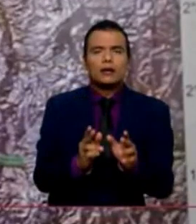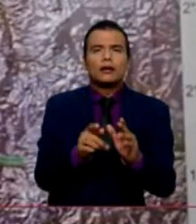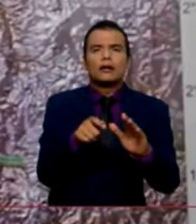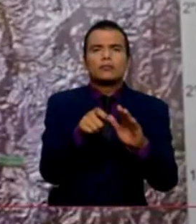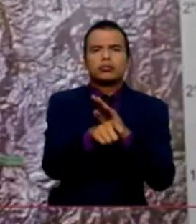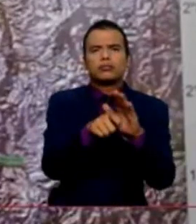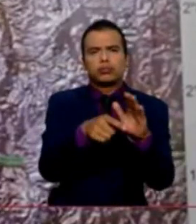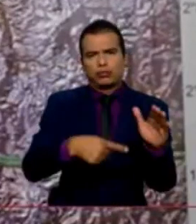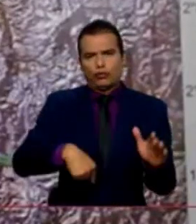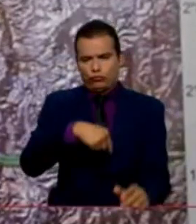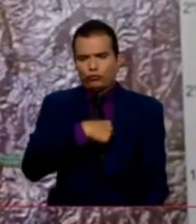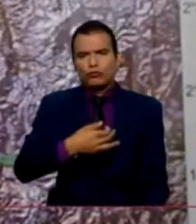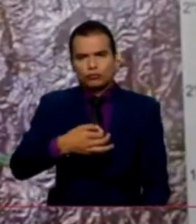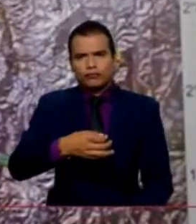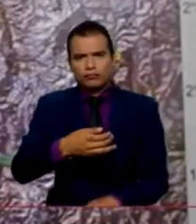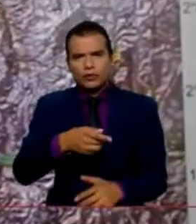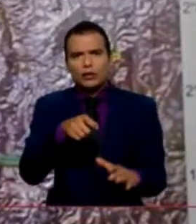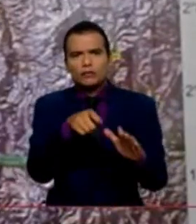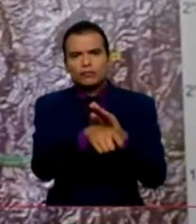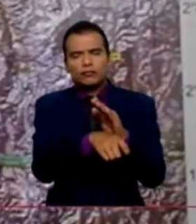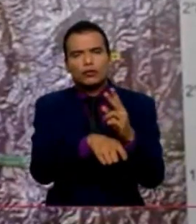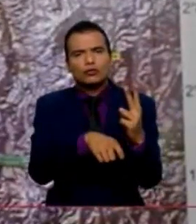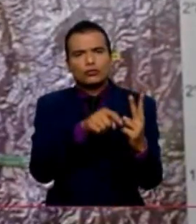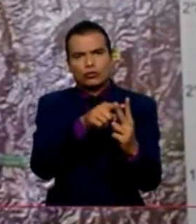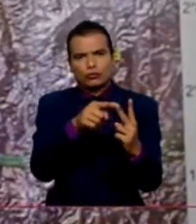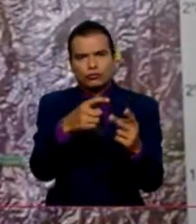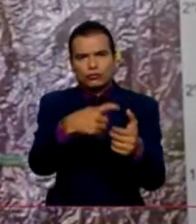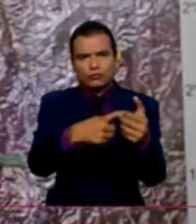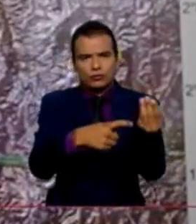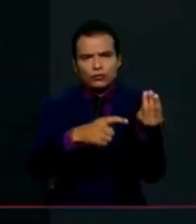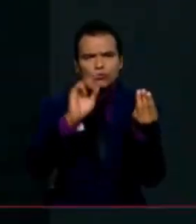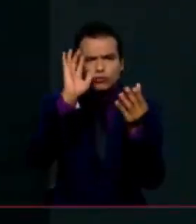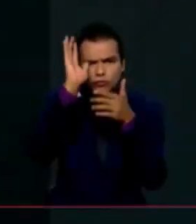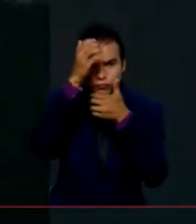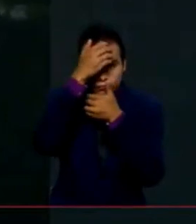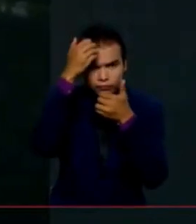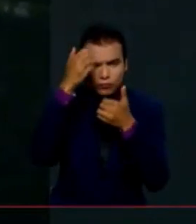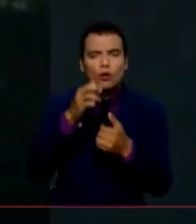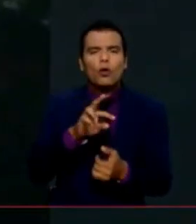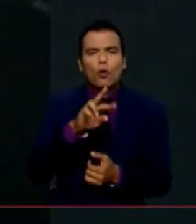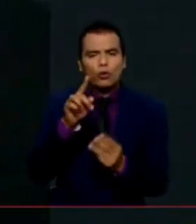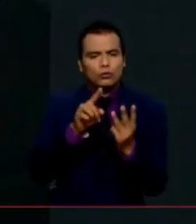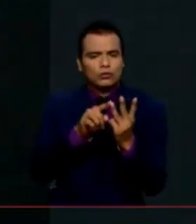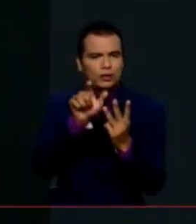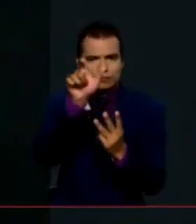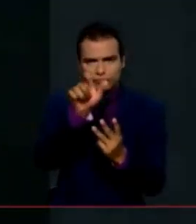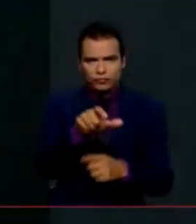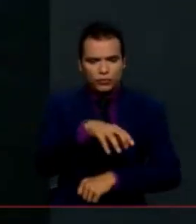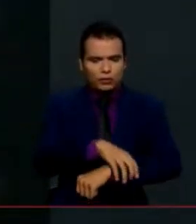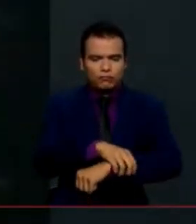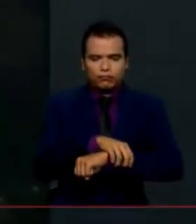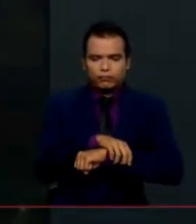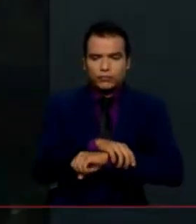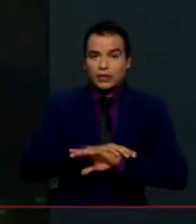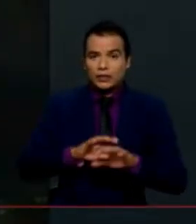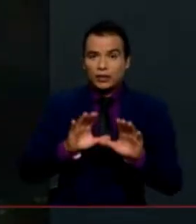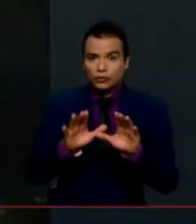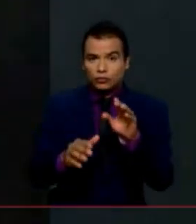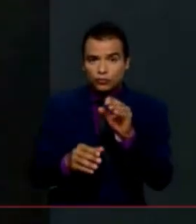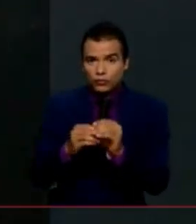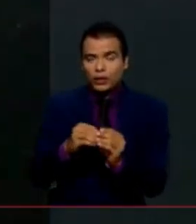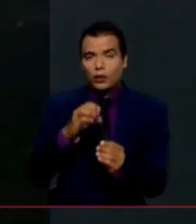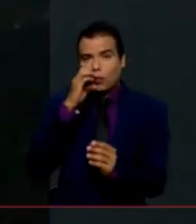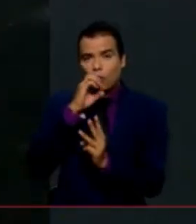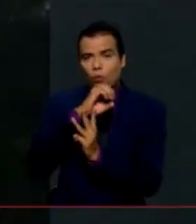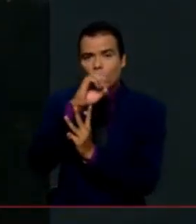baja en combate dos terroristas de la Carlos Patiño, uno más capturado. De acuerdo a labores de inteligencia, otros